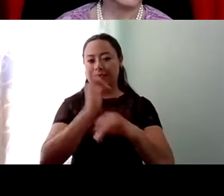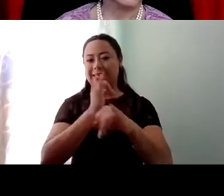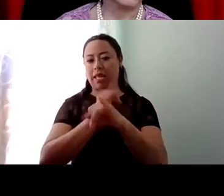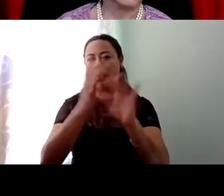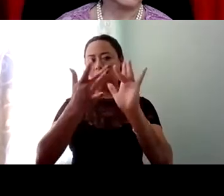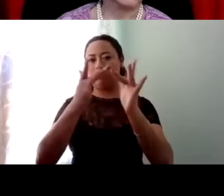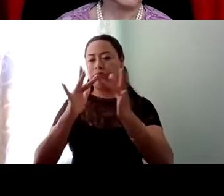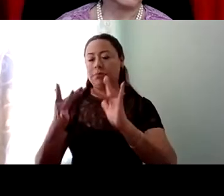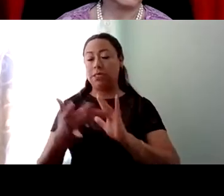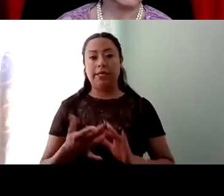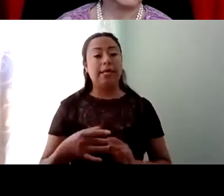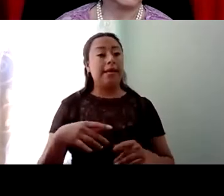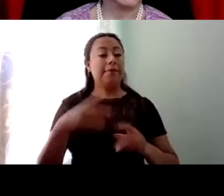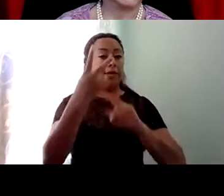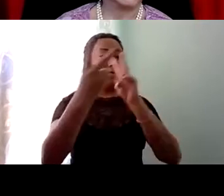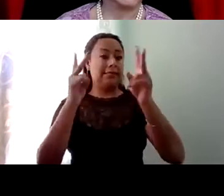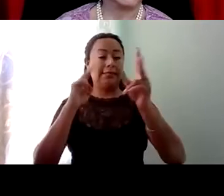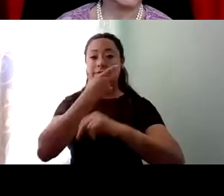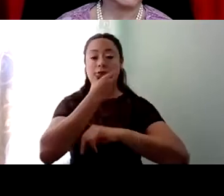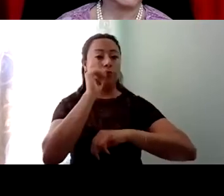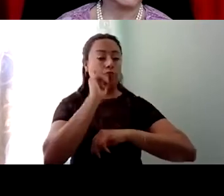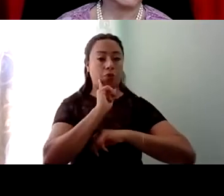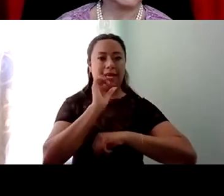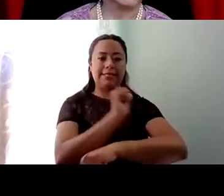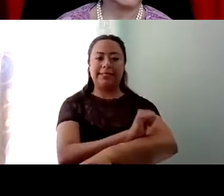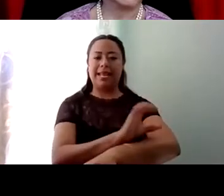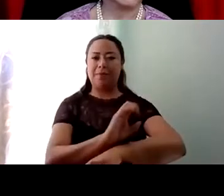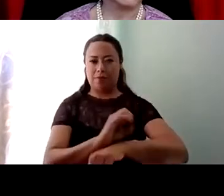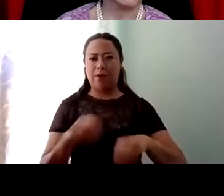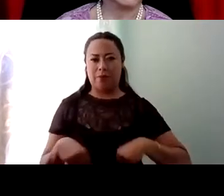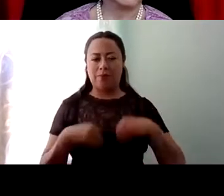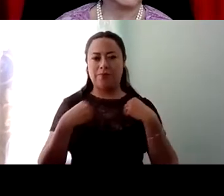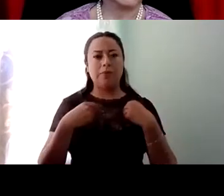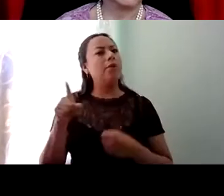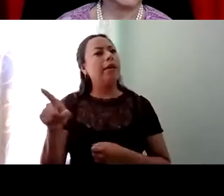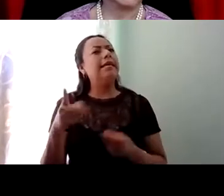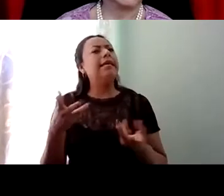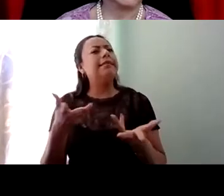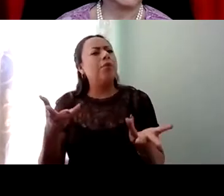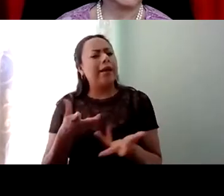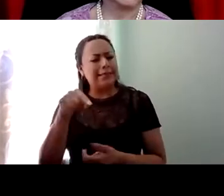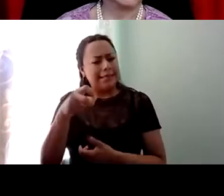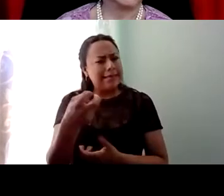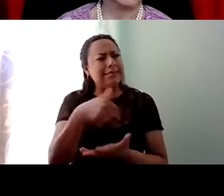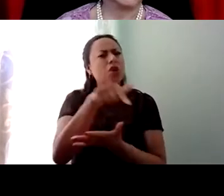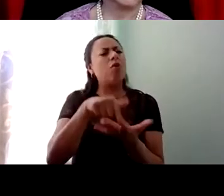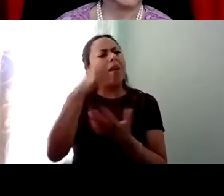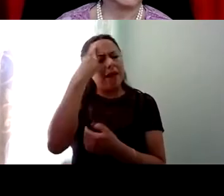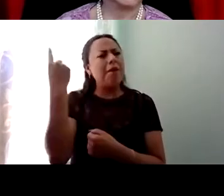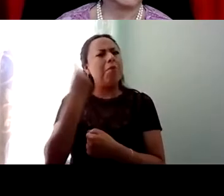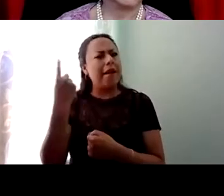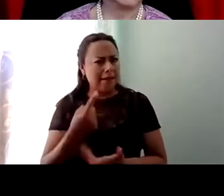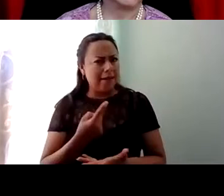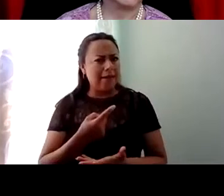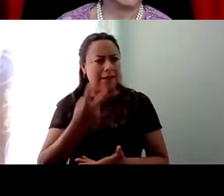Obregón, que estén informados de qué pueden hacer en este espacio de derechos